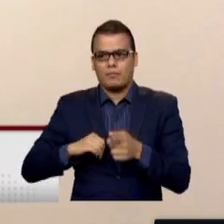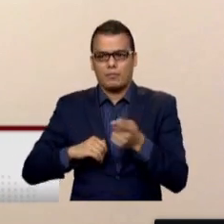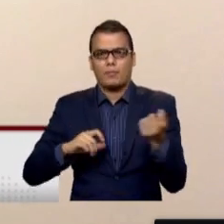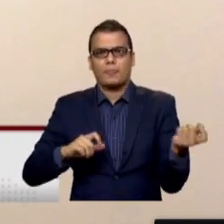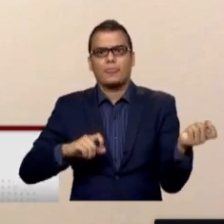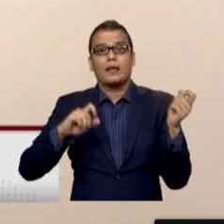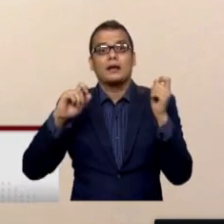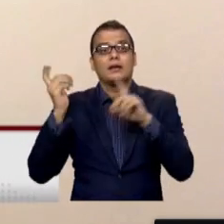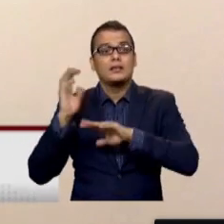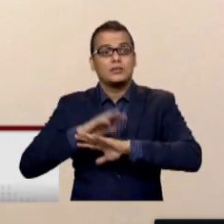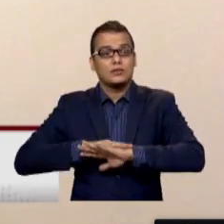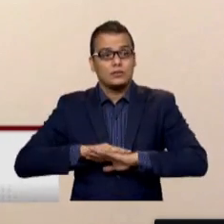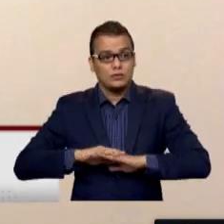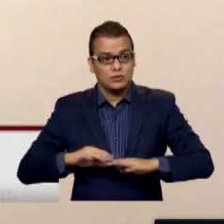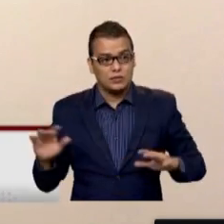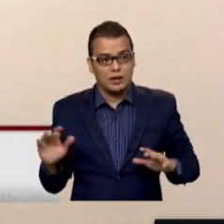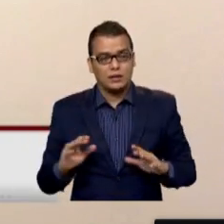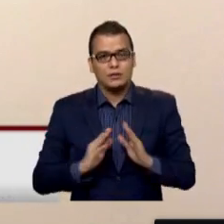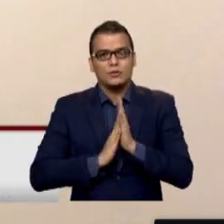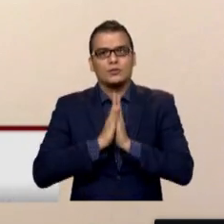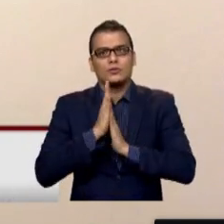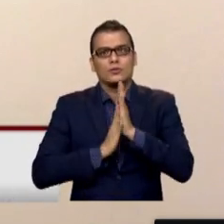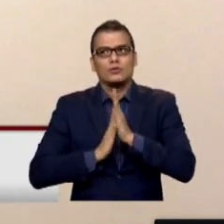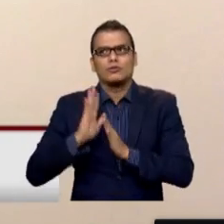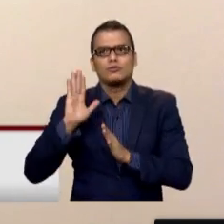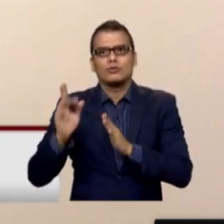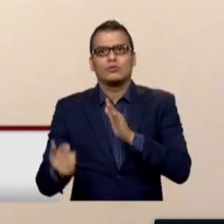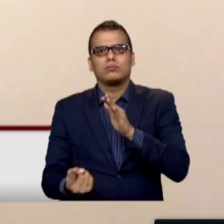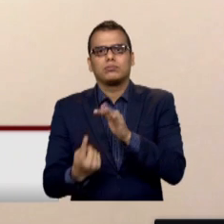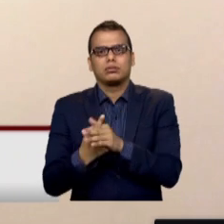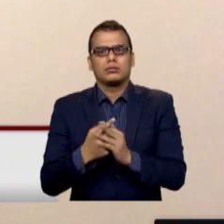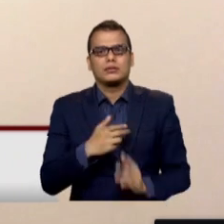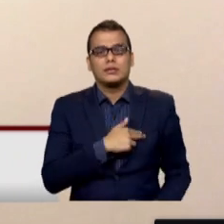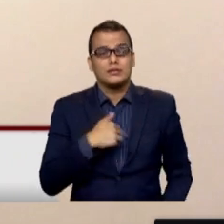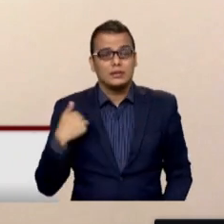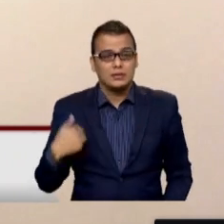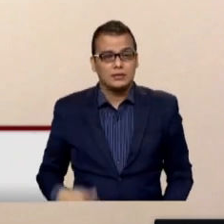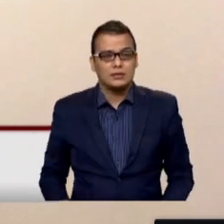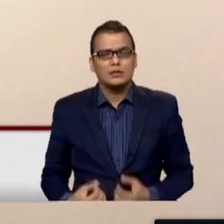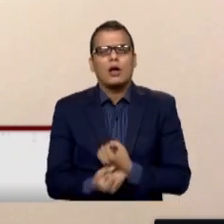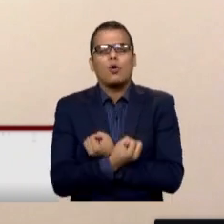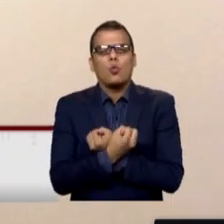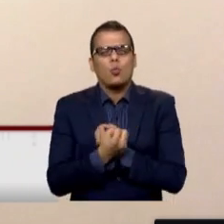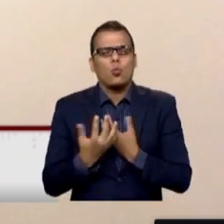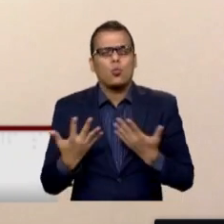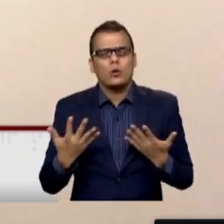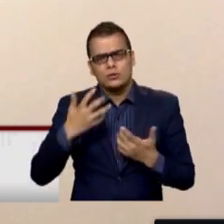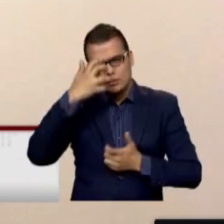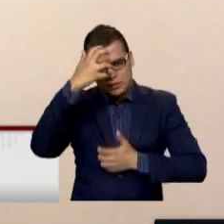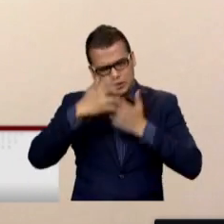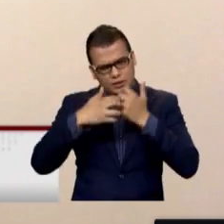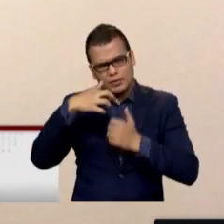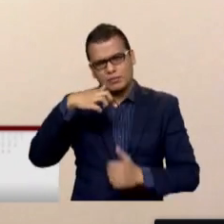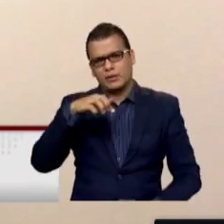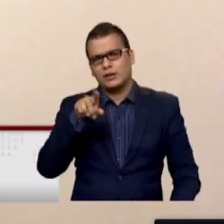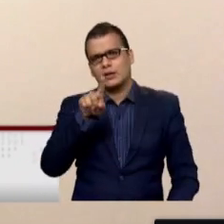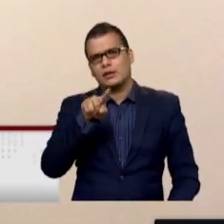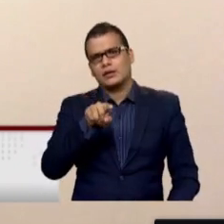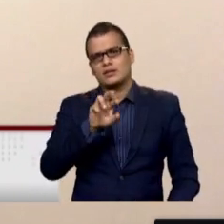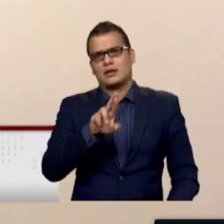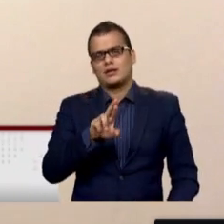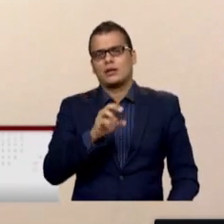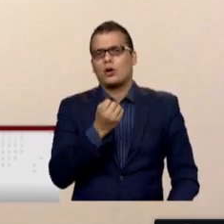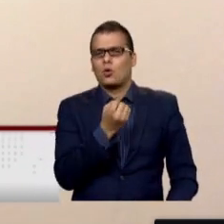un pedido que estábamos esperando con ansias de la China, de tener 500.000 pruebas de PCR, 500.000 kits